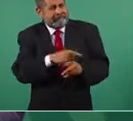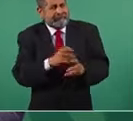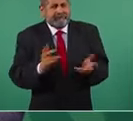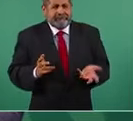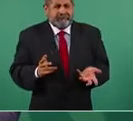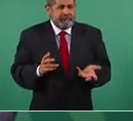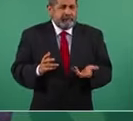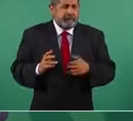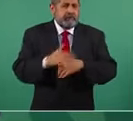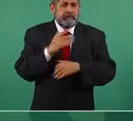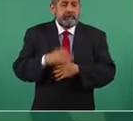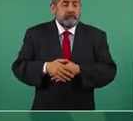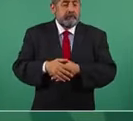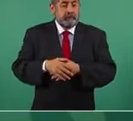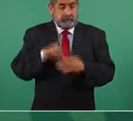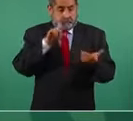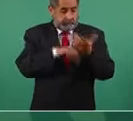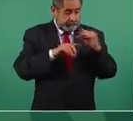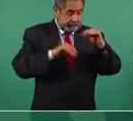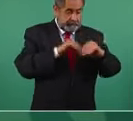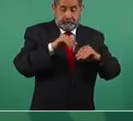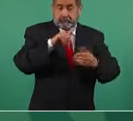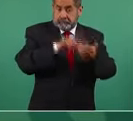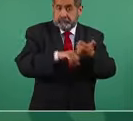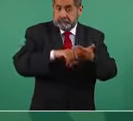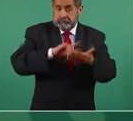porque técnicamente ese avión